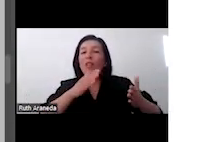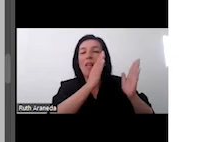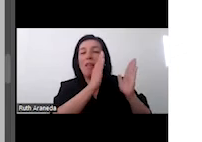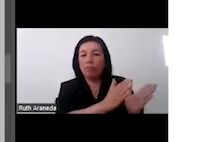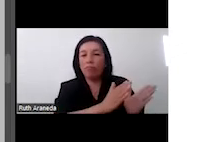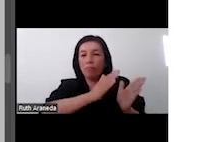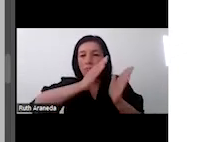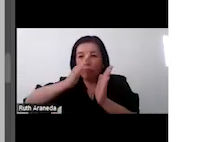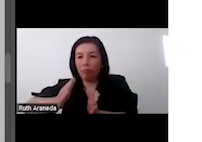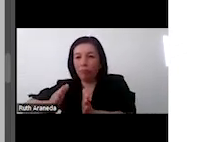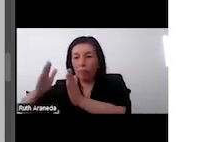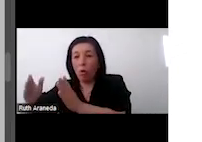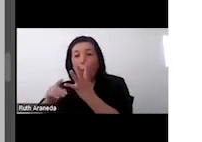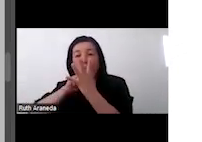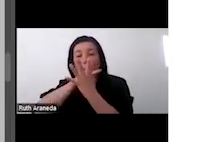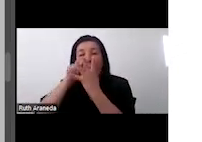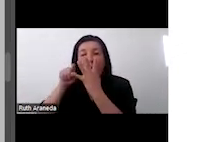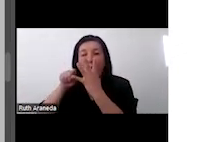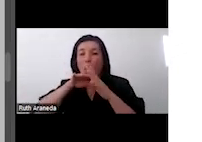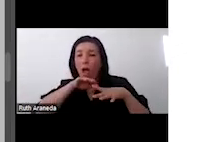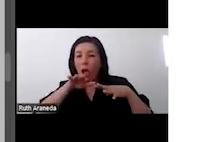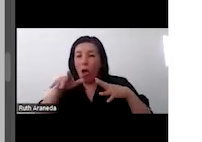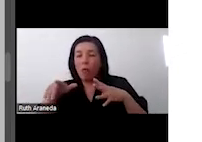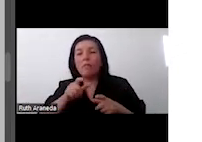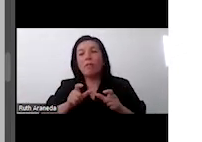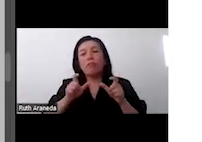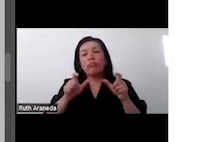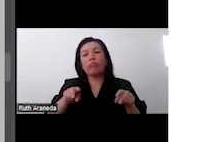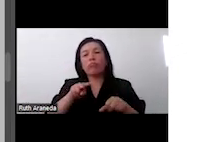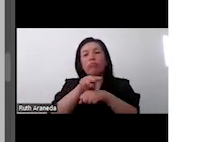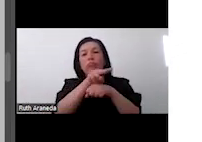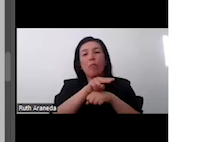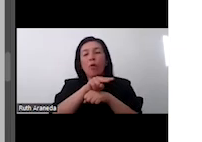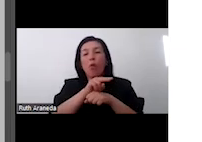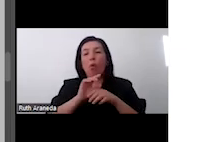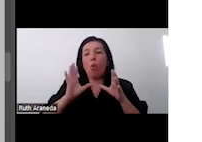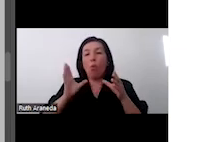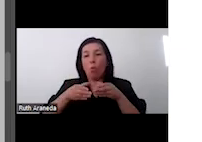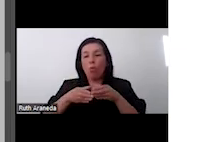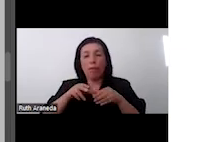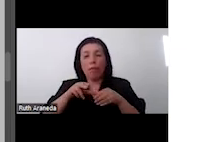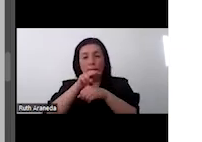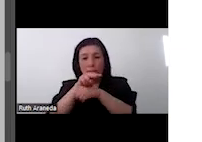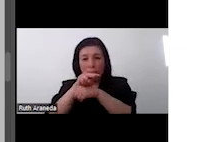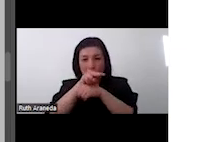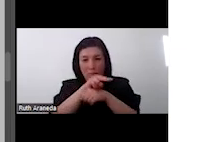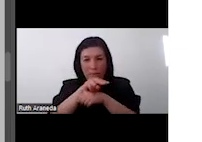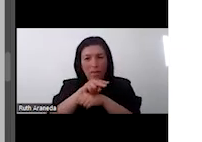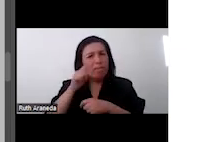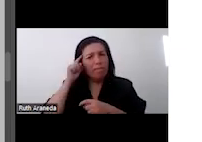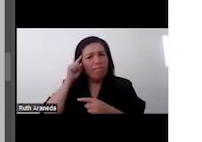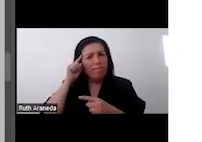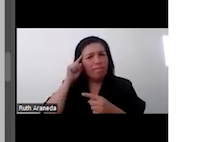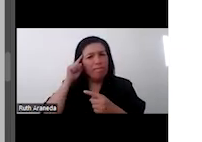son 4 secciones que están administradas por juntas de vigilancia. Pero estas juntas de vigilancia, el interés es más bien,